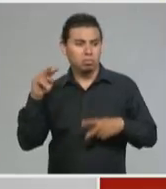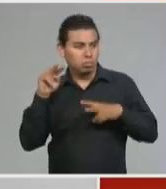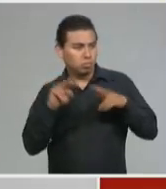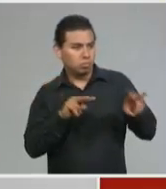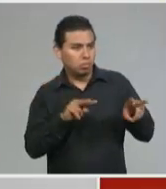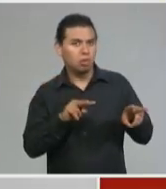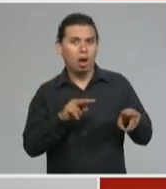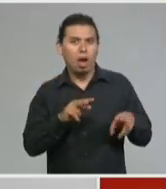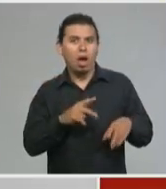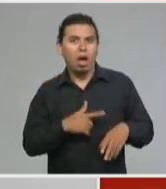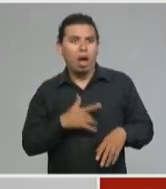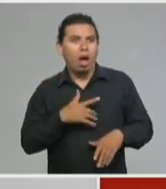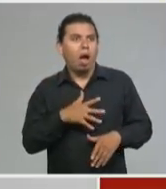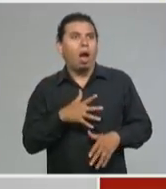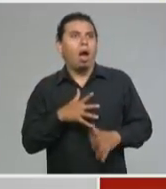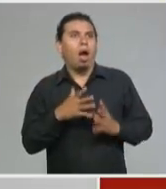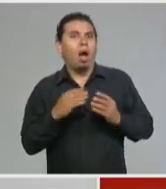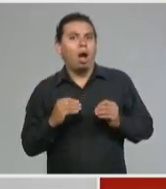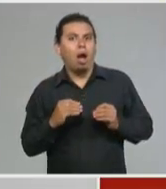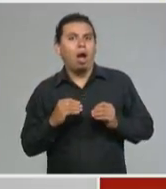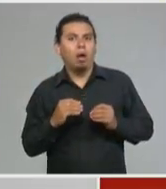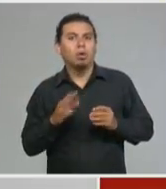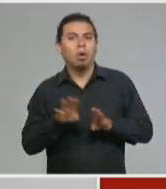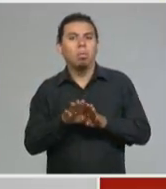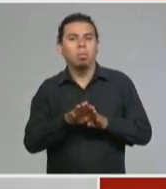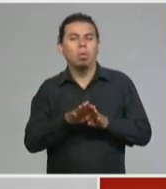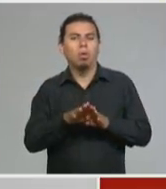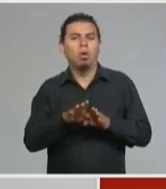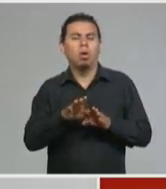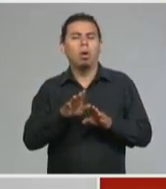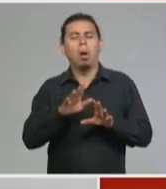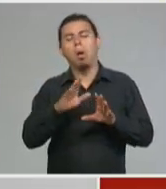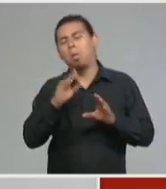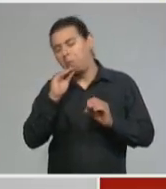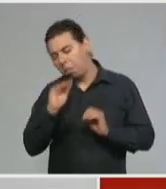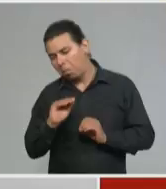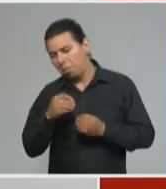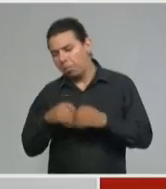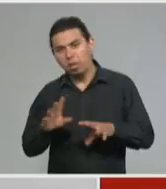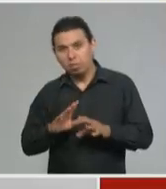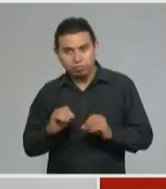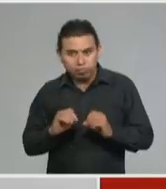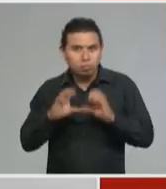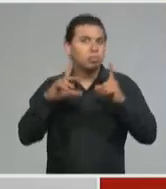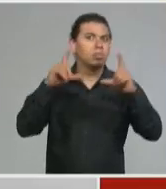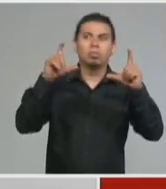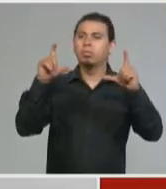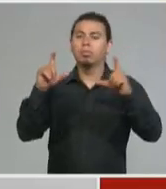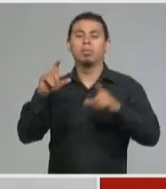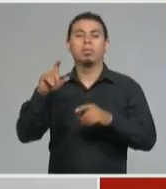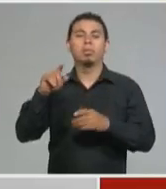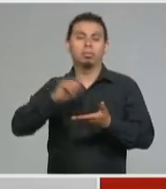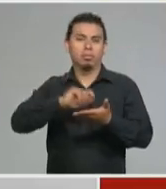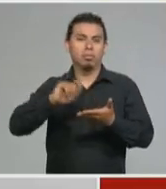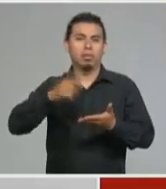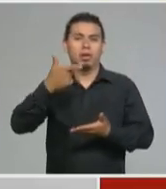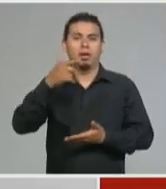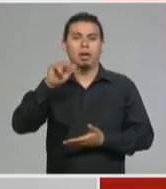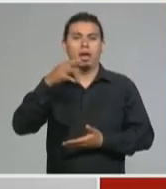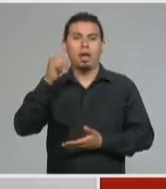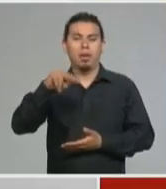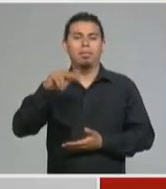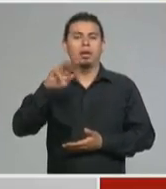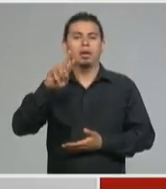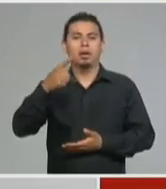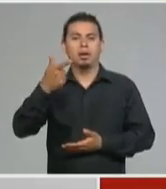la respiración de asombro y reverencia. En 1938 el novelista británico Graham Greene consideró